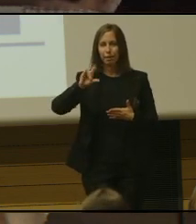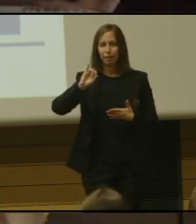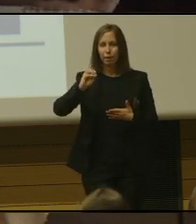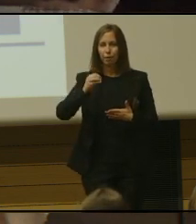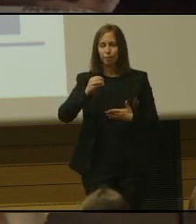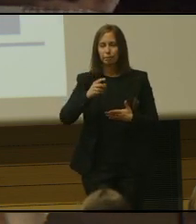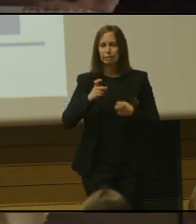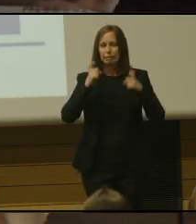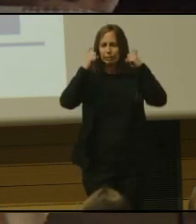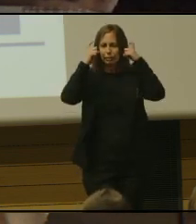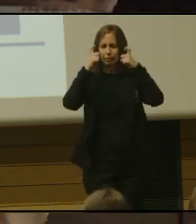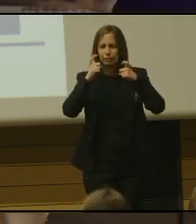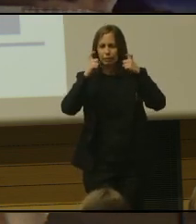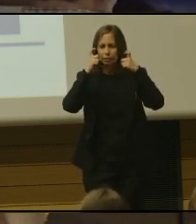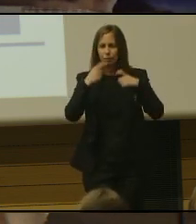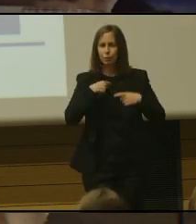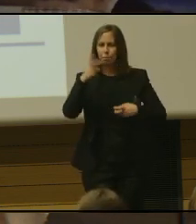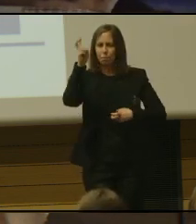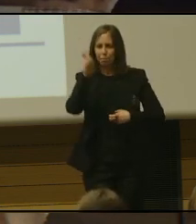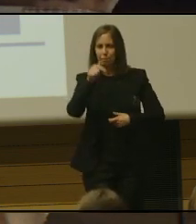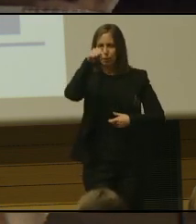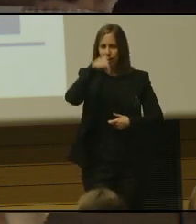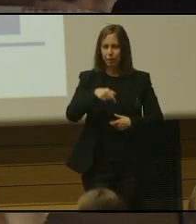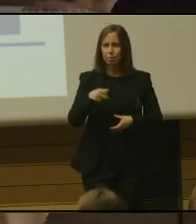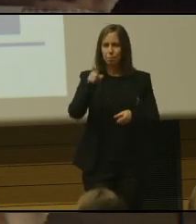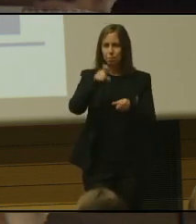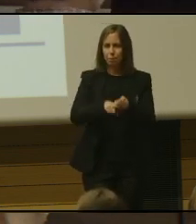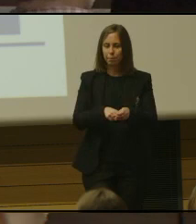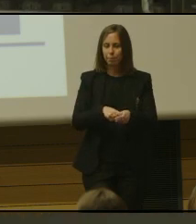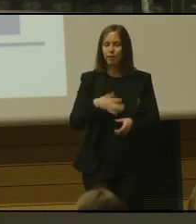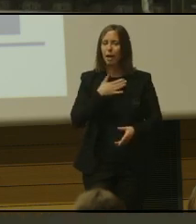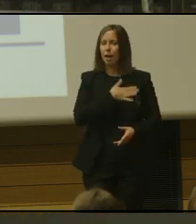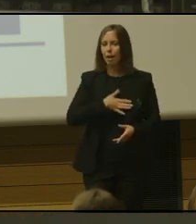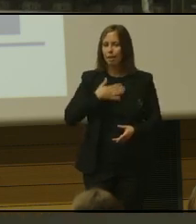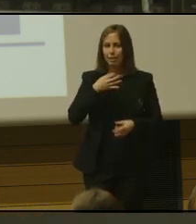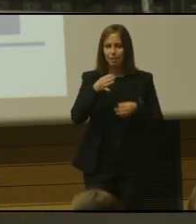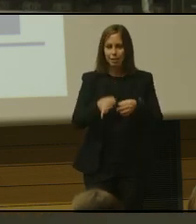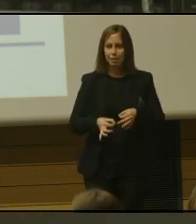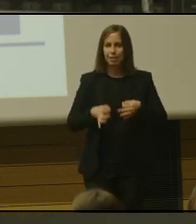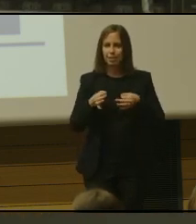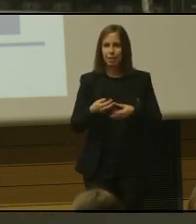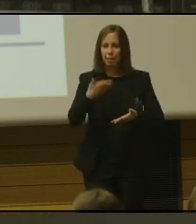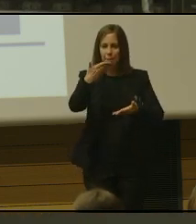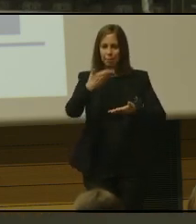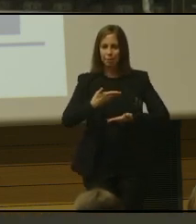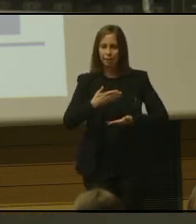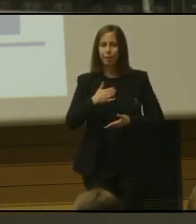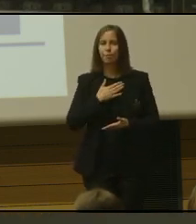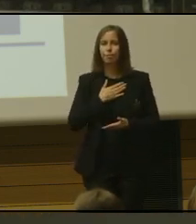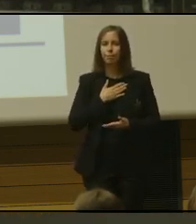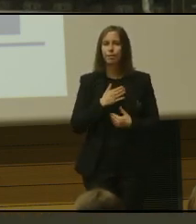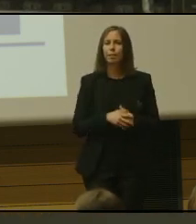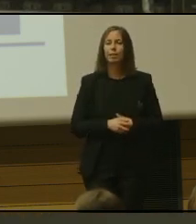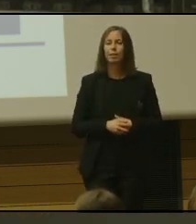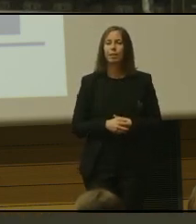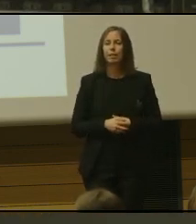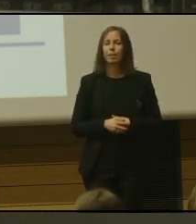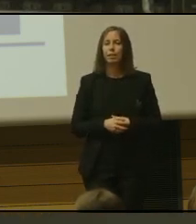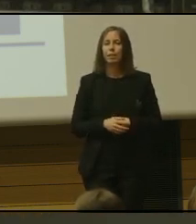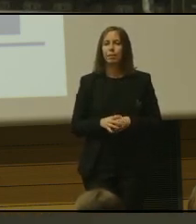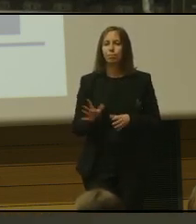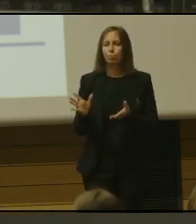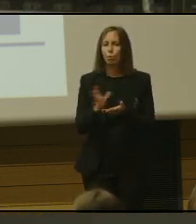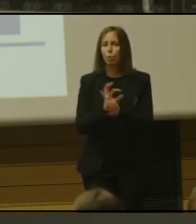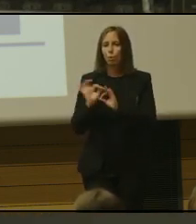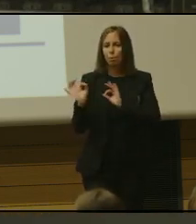su empeño en que viniese y siempre su amabilidad en la invitación y en todo pues lo que ha tenido que hacer